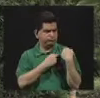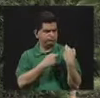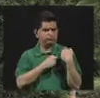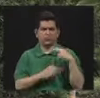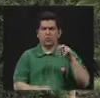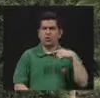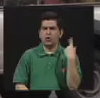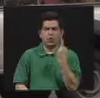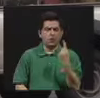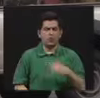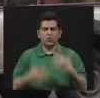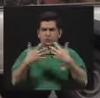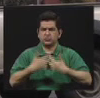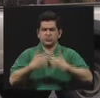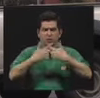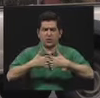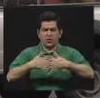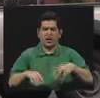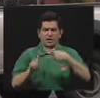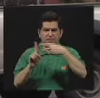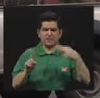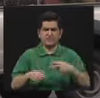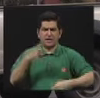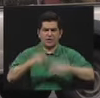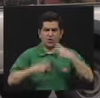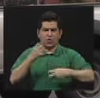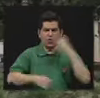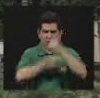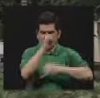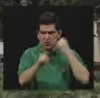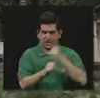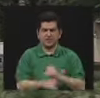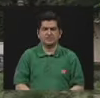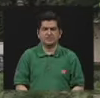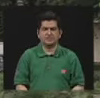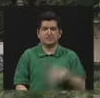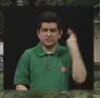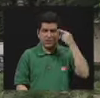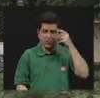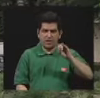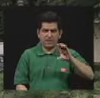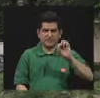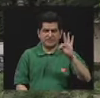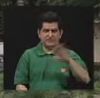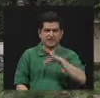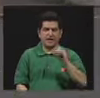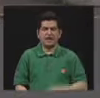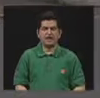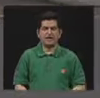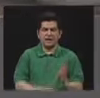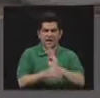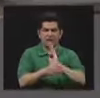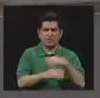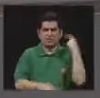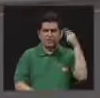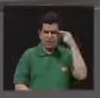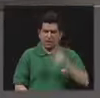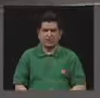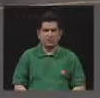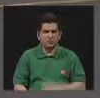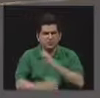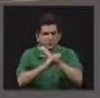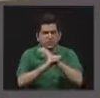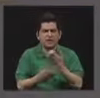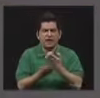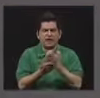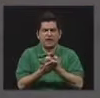no recae solamente en el empresario hotelero ni en la crisis internacional. El Estado, el ICT y los bancos estatales deben velar por la economía local